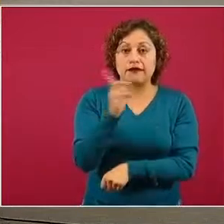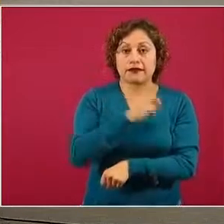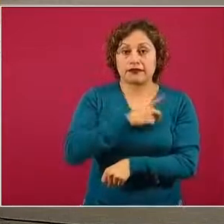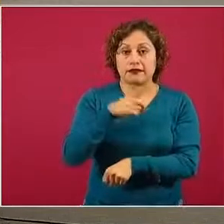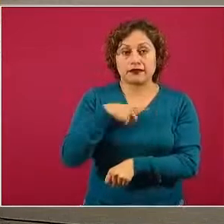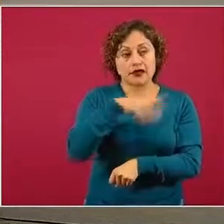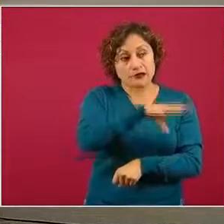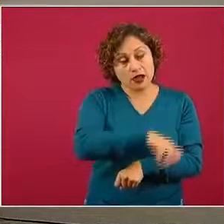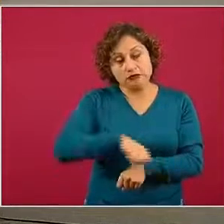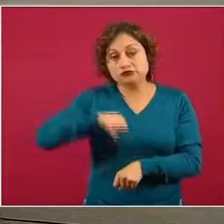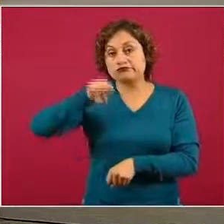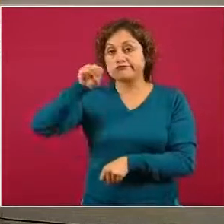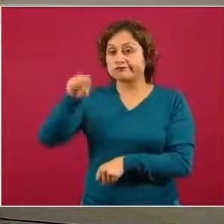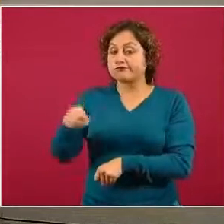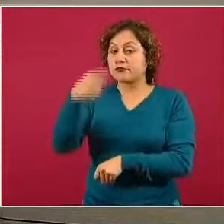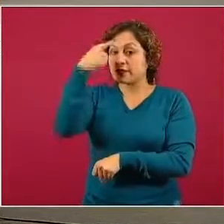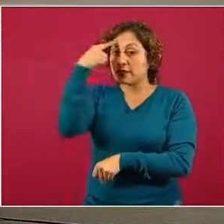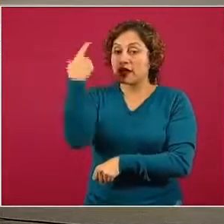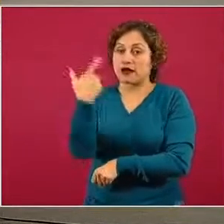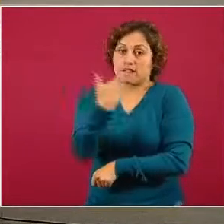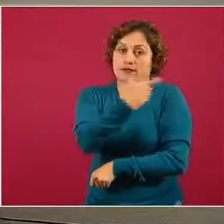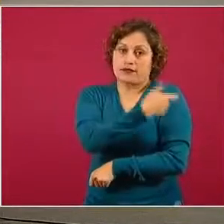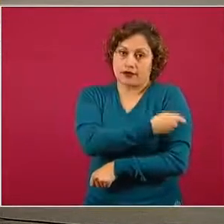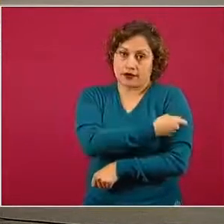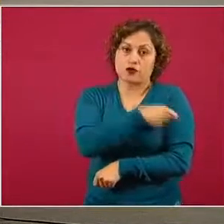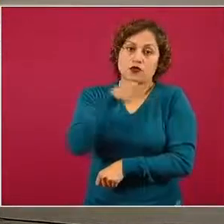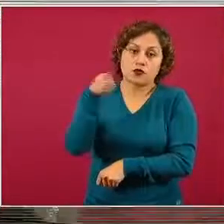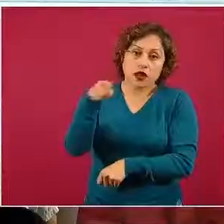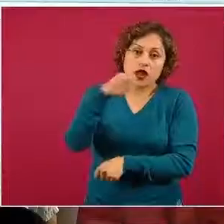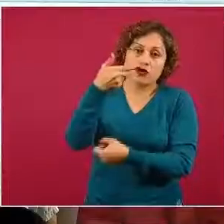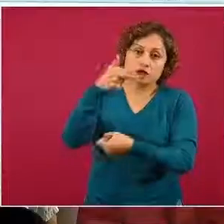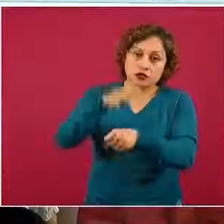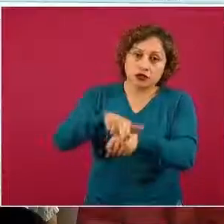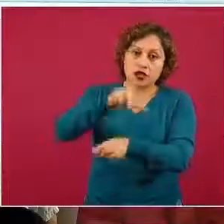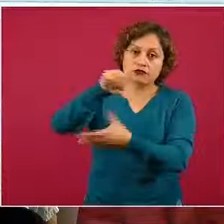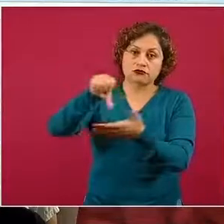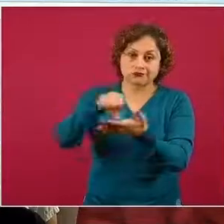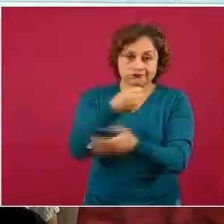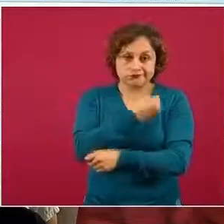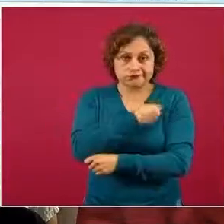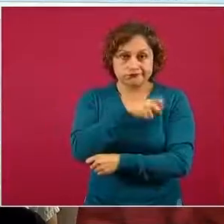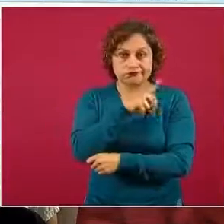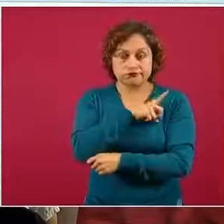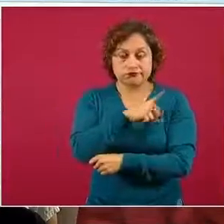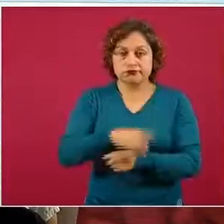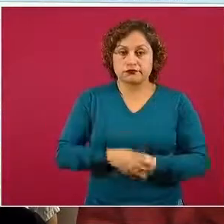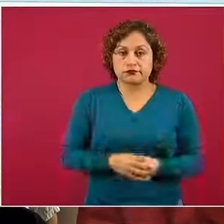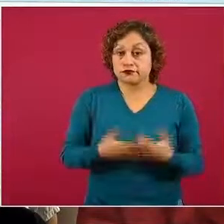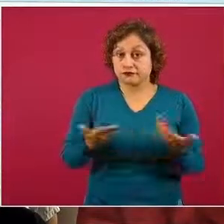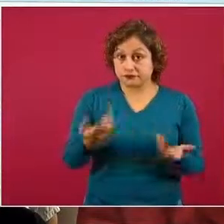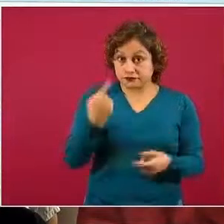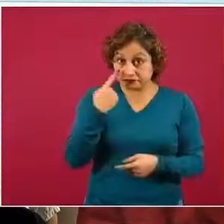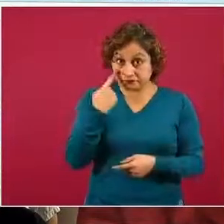la responsabilidad y llevarlos a una unidad a vacunar. Entonces estamos viendo que ellos están quedando un poco rezagados